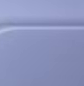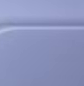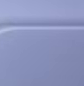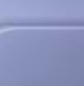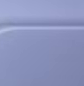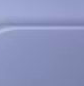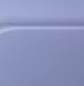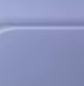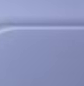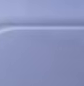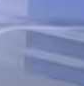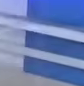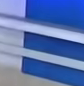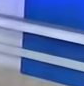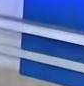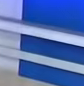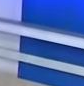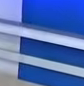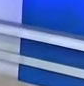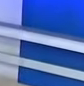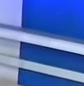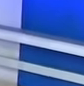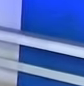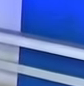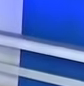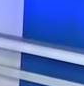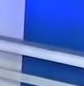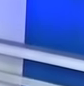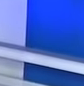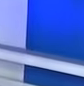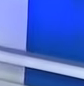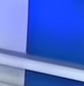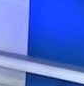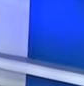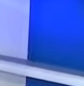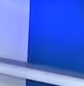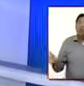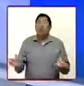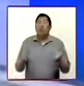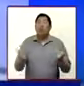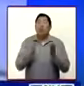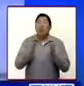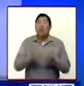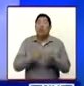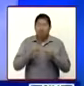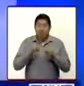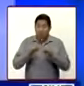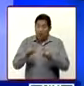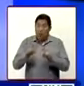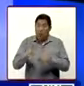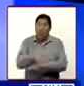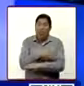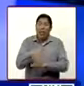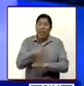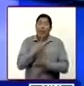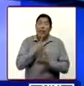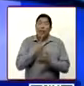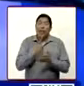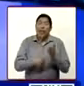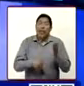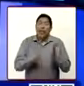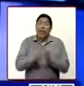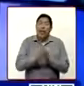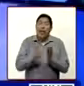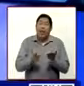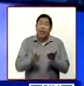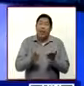Al día. Y por el mes del libro y para fomentar el hábito de la lectura, salimos a las calles a preguntar a la población cuál es el